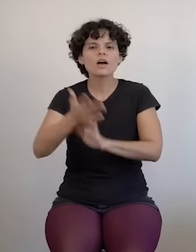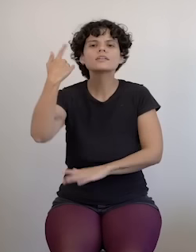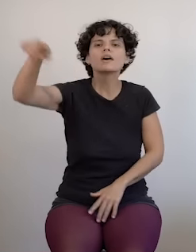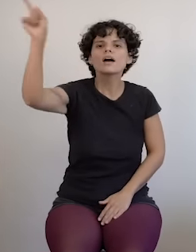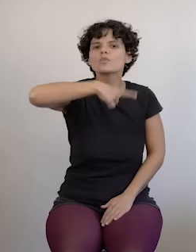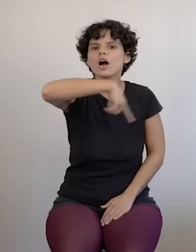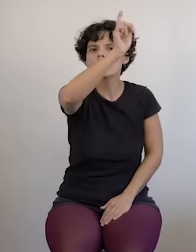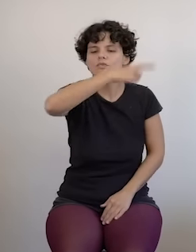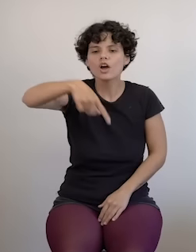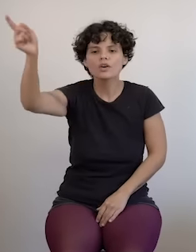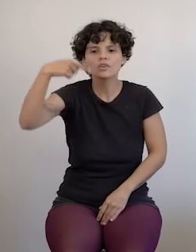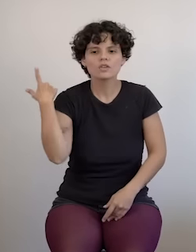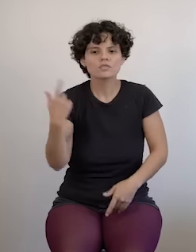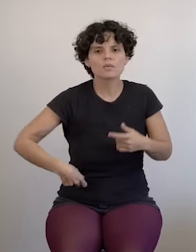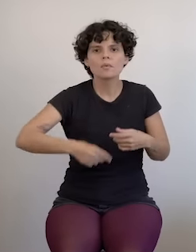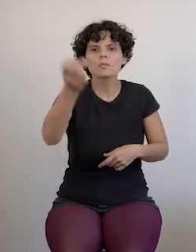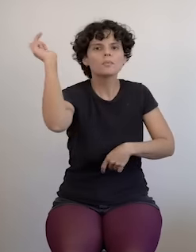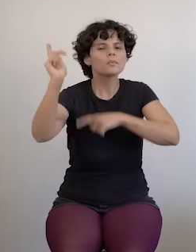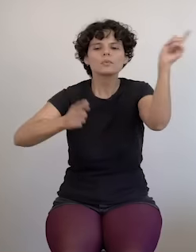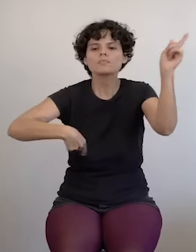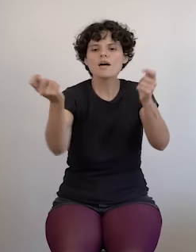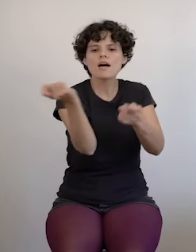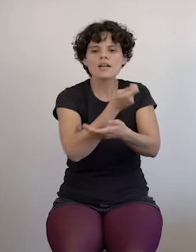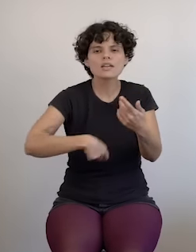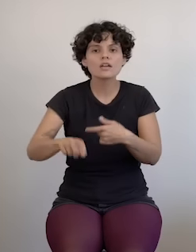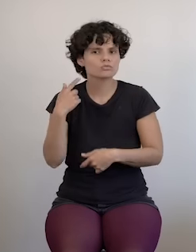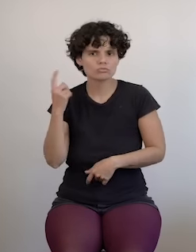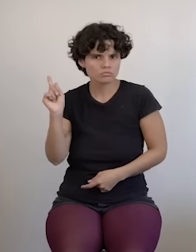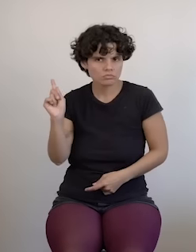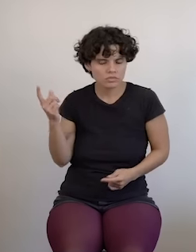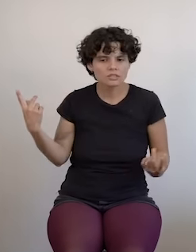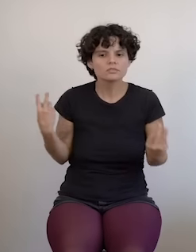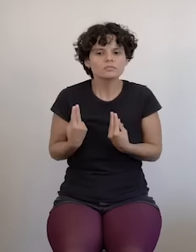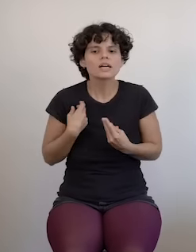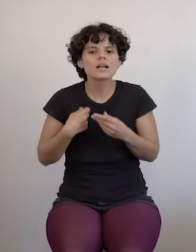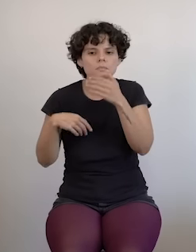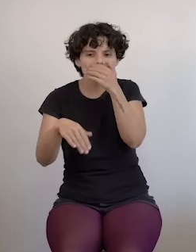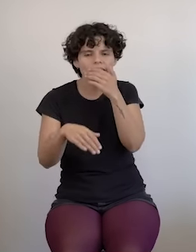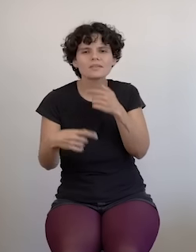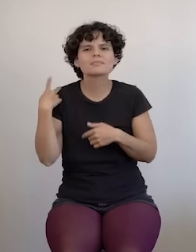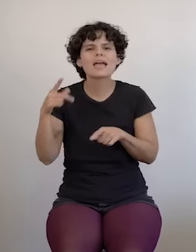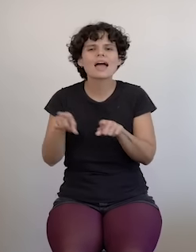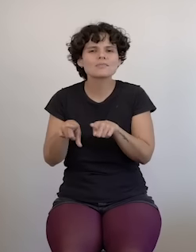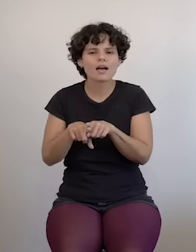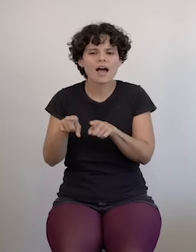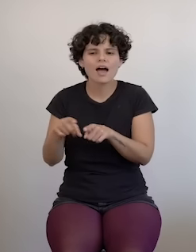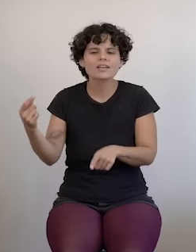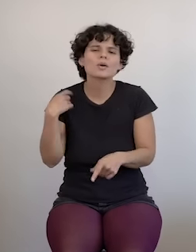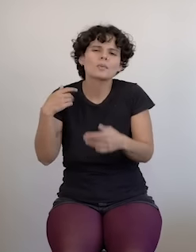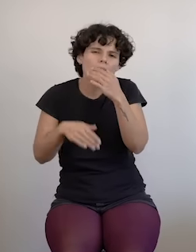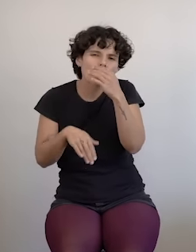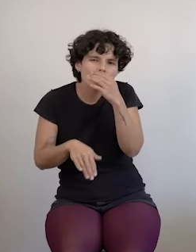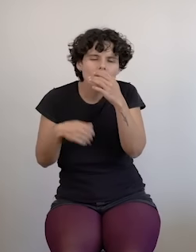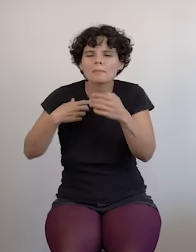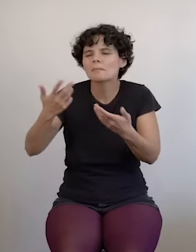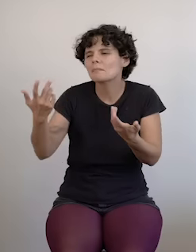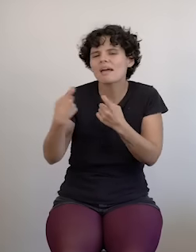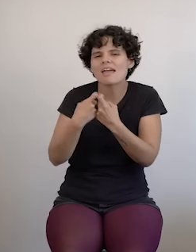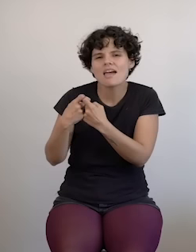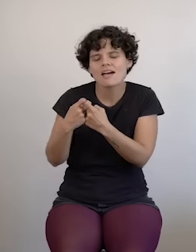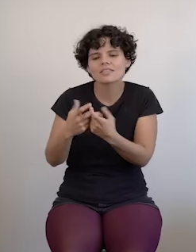dice, ya, vos también sales. Un día de pelear con mi hermano salimos. Yo peleé por el hip-hop con mi hermano. Y mi hermano peleando conmigo por un hip-hop,